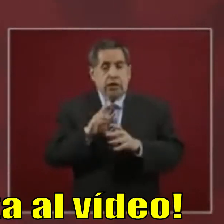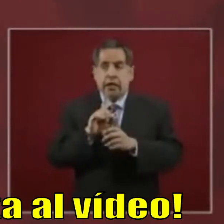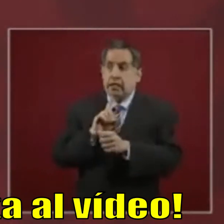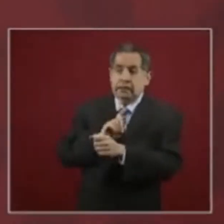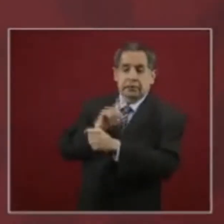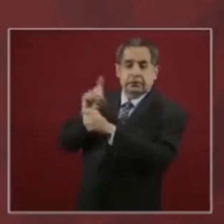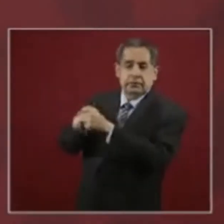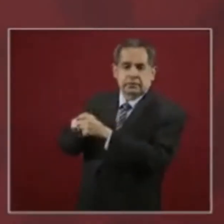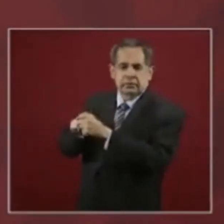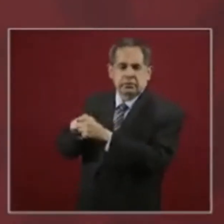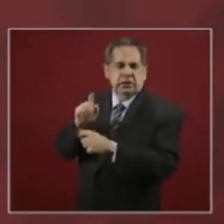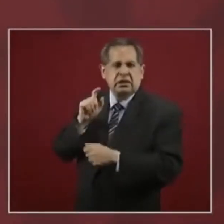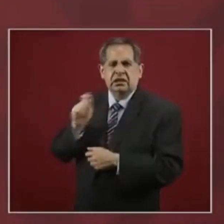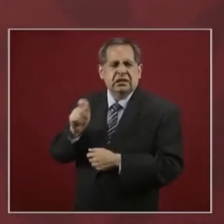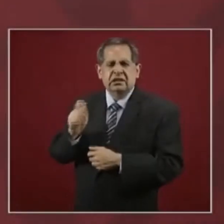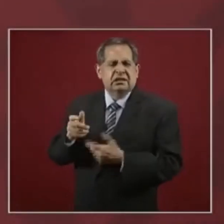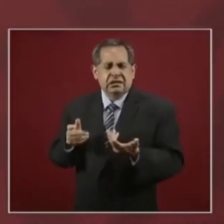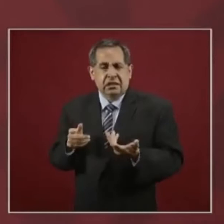otros